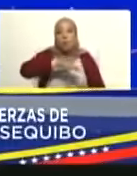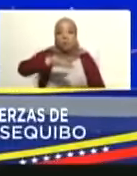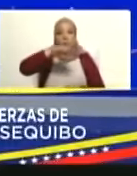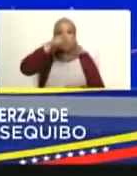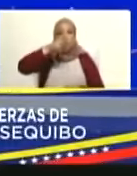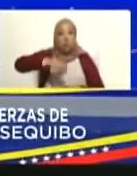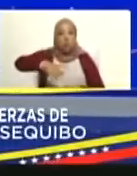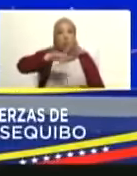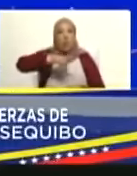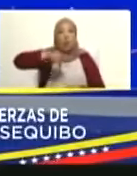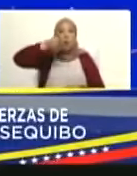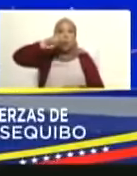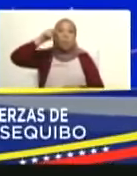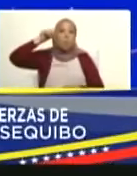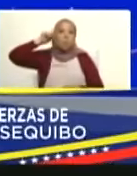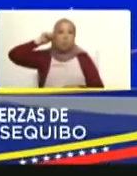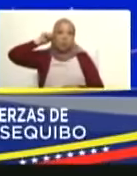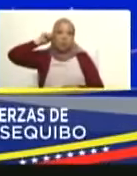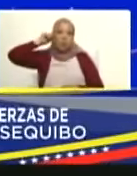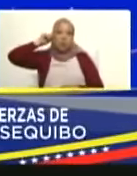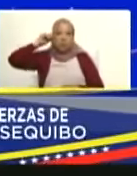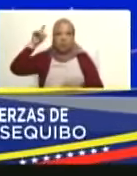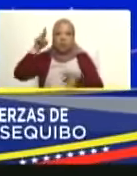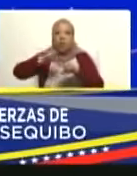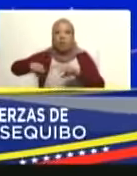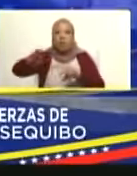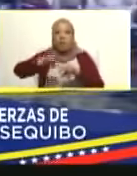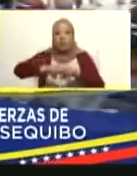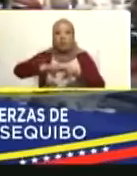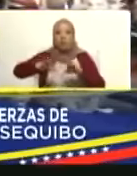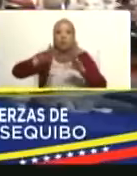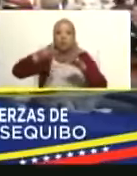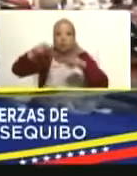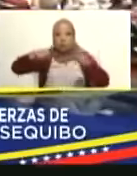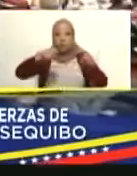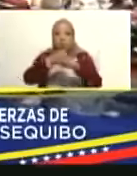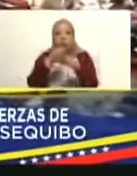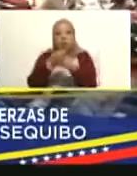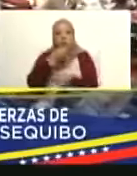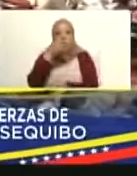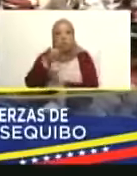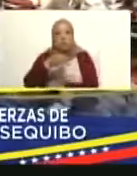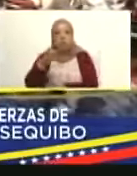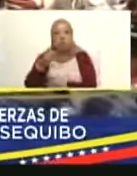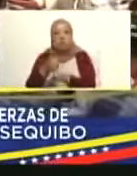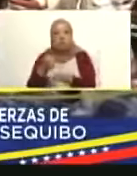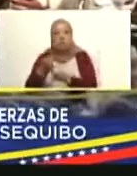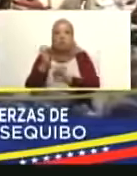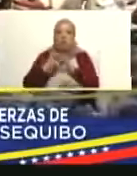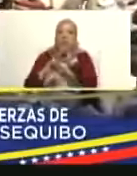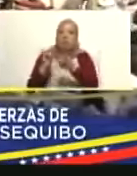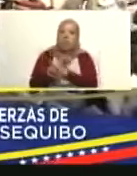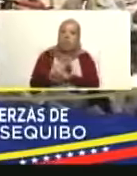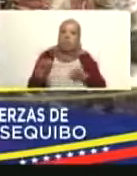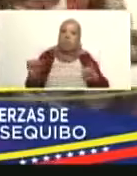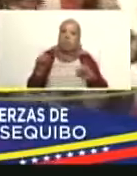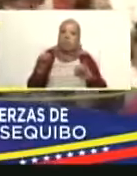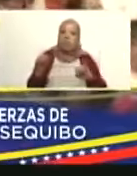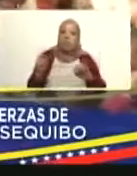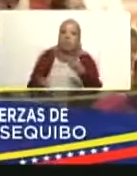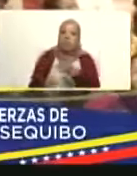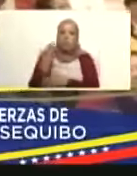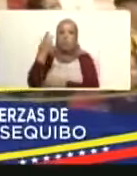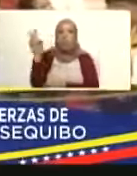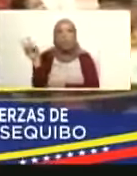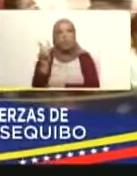pueblo, es el hombre, es la mujer de a pie, es el niño, es la niña sembrada para siempre, para la independencia y el florecimiento